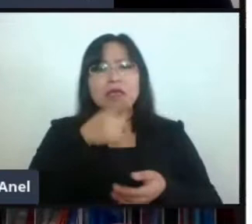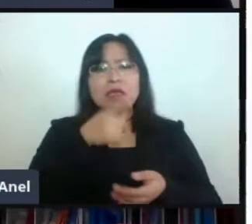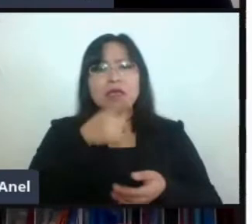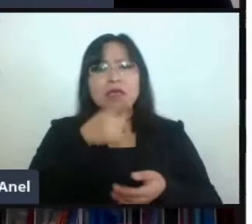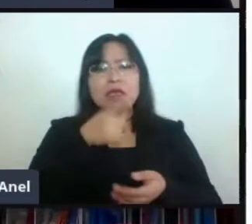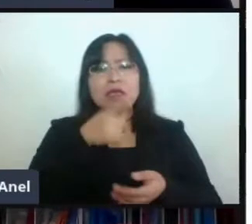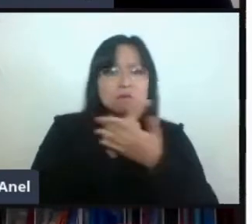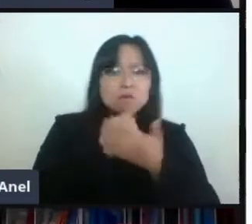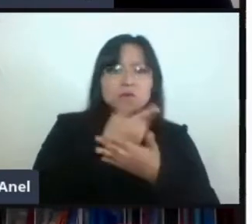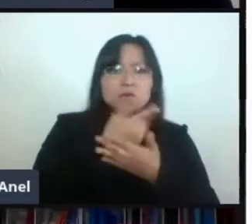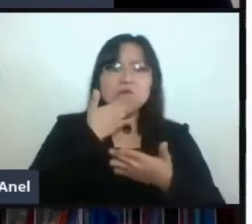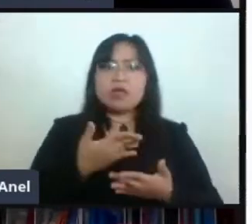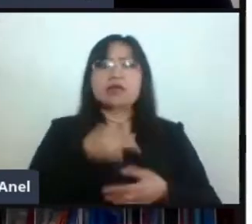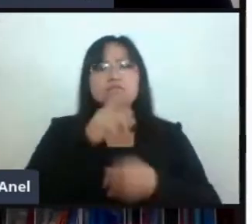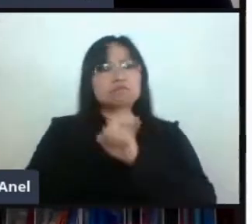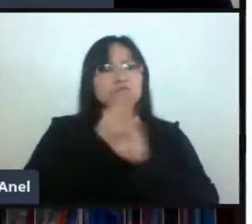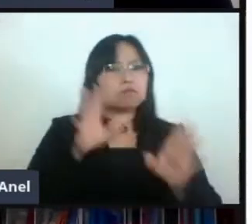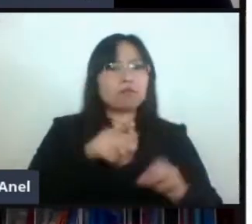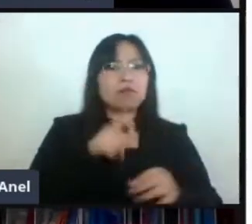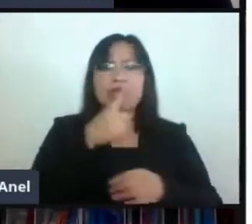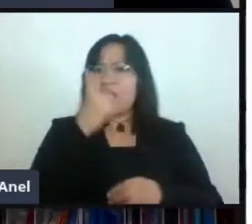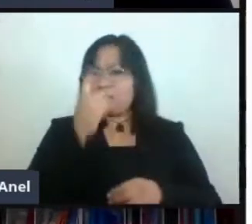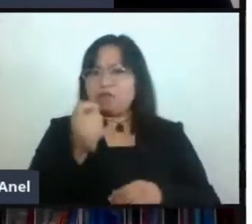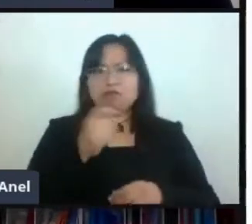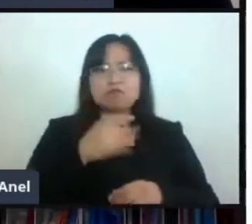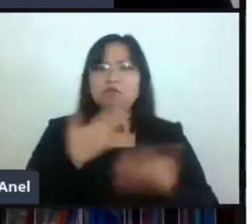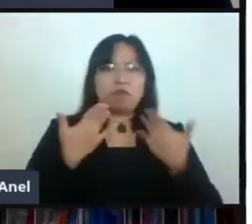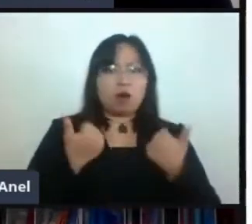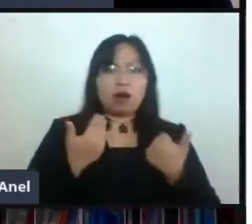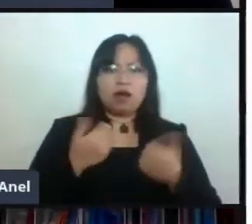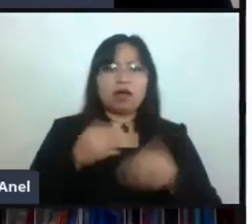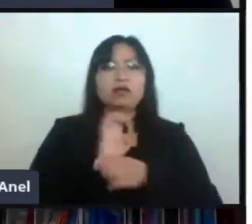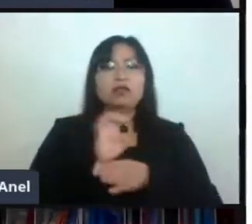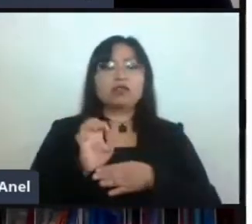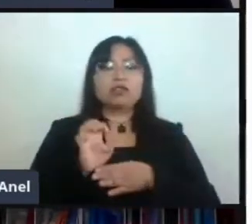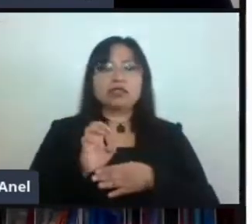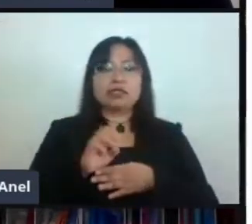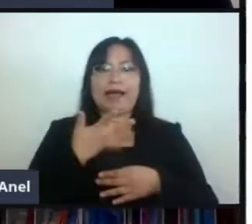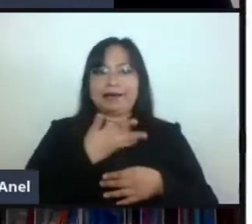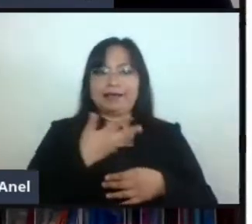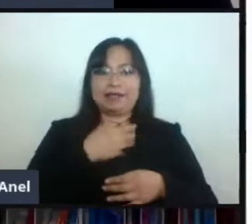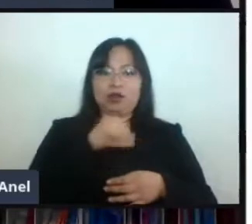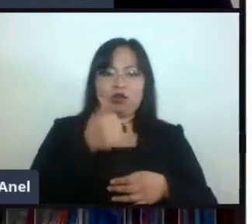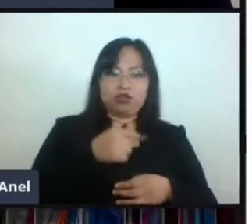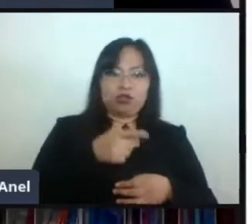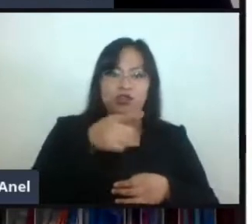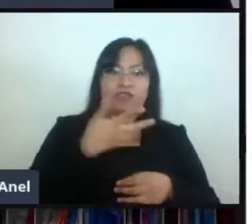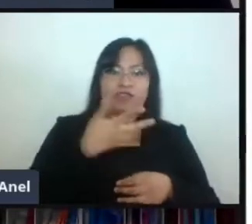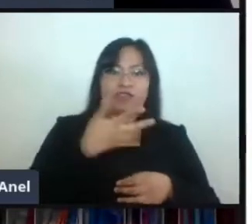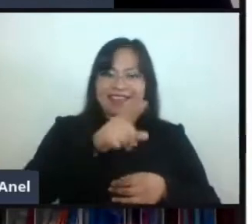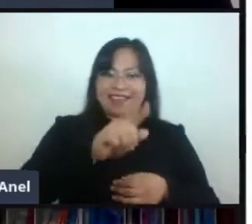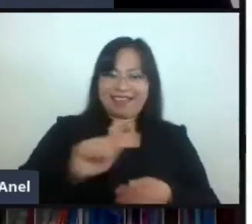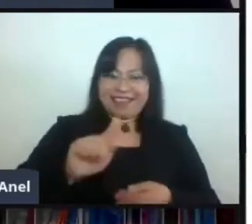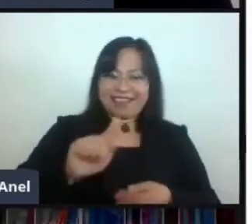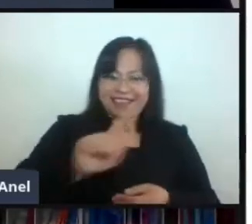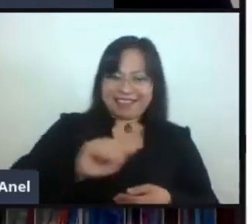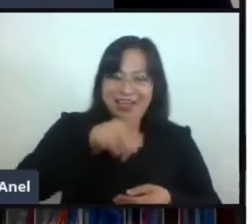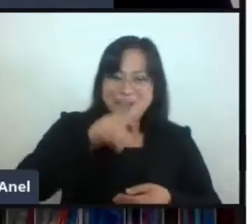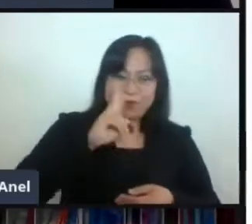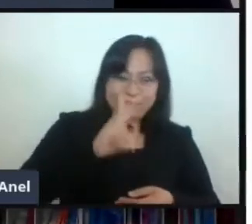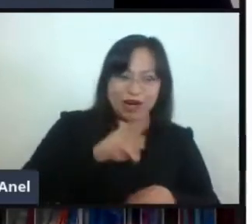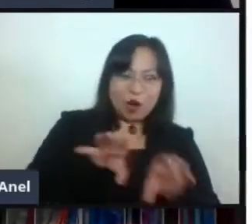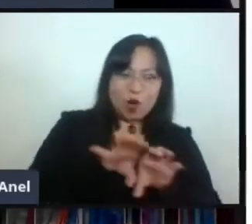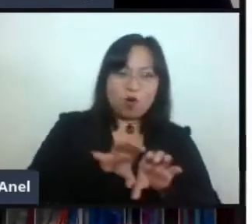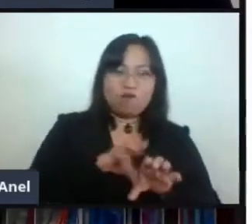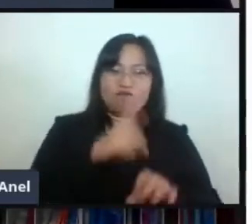no tiene ningún error. Pero quiero que se fijen en este donde tengo el cursor. Este alumno con el trazo como lo puede